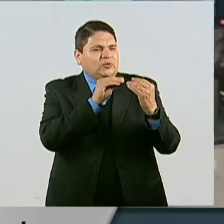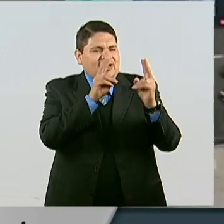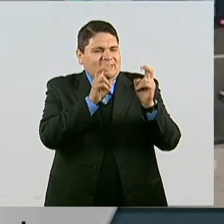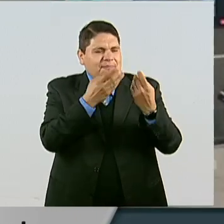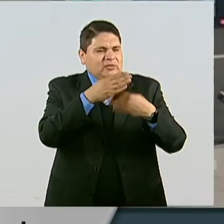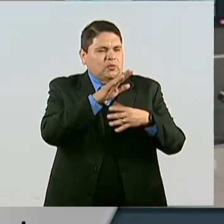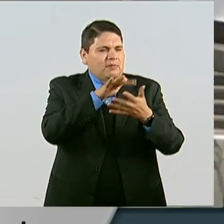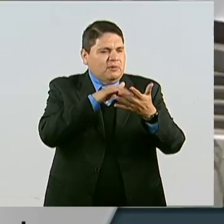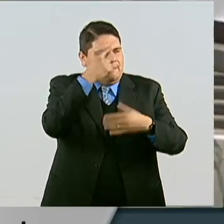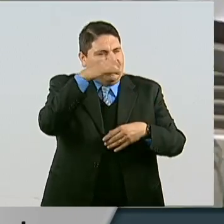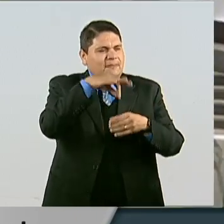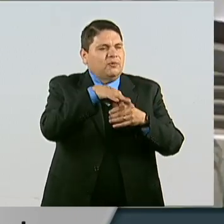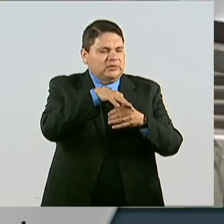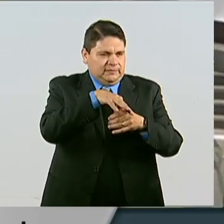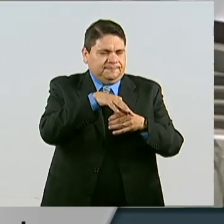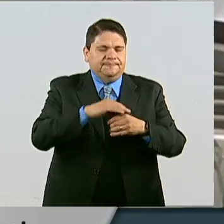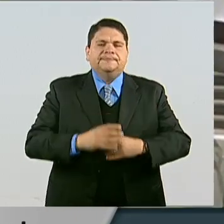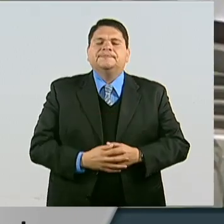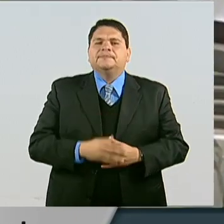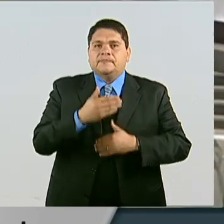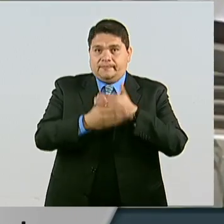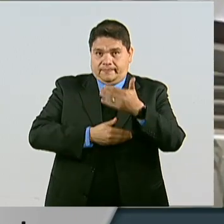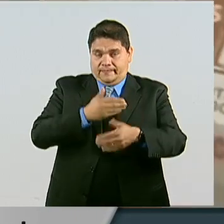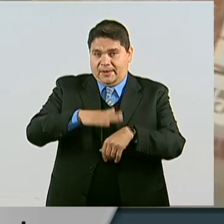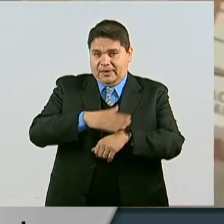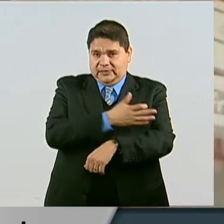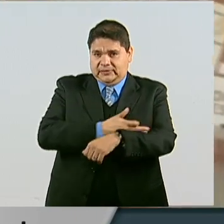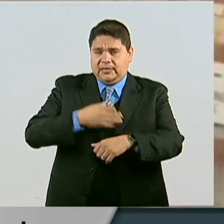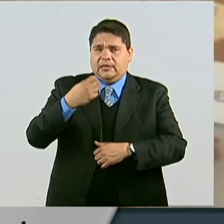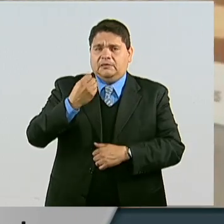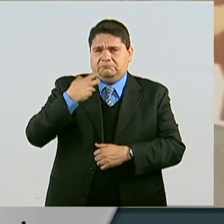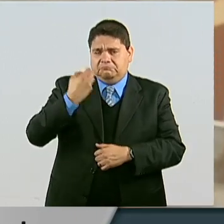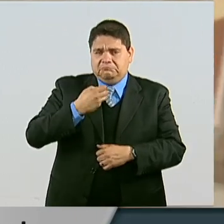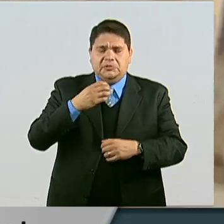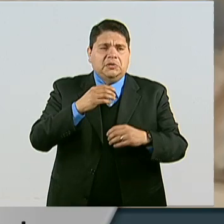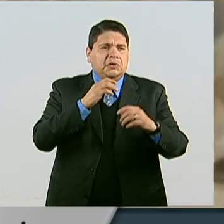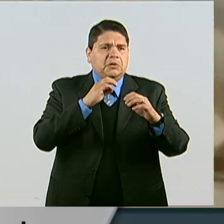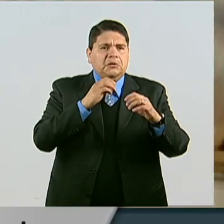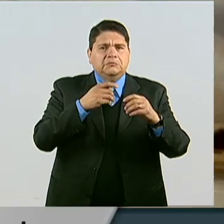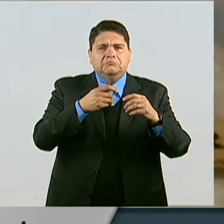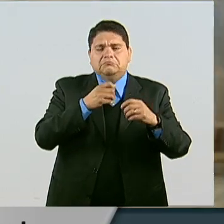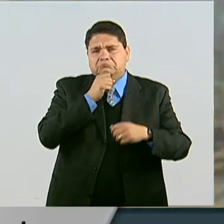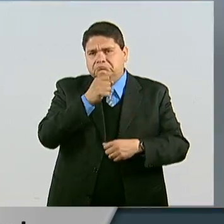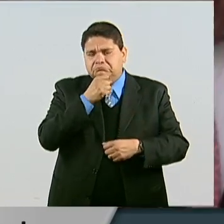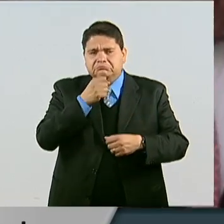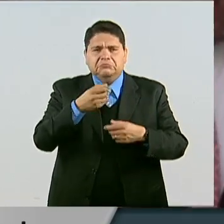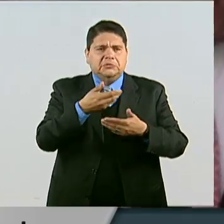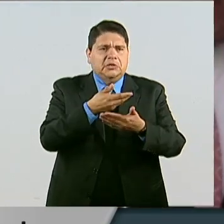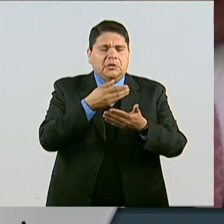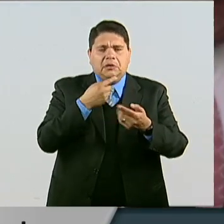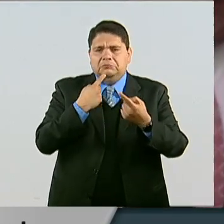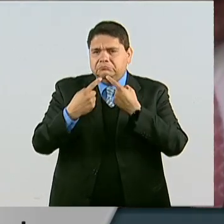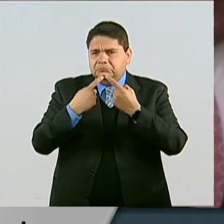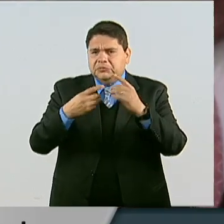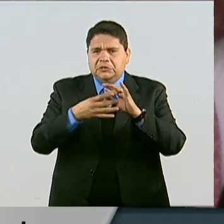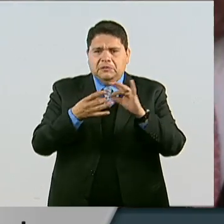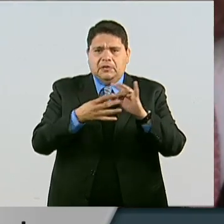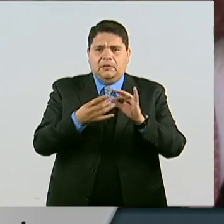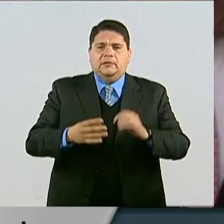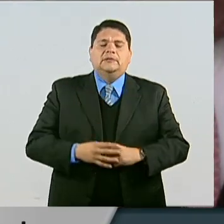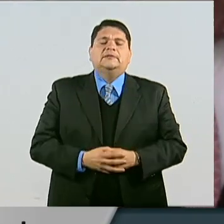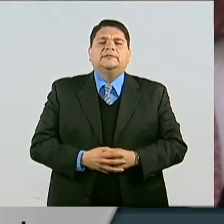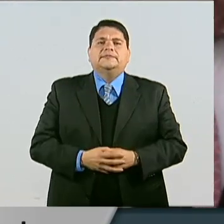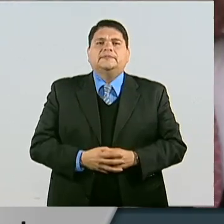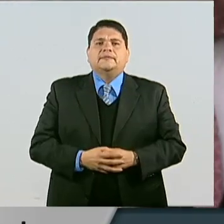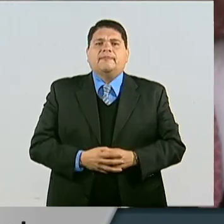en materia electoral. Más tarde, así lo confirmó en entrevista con medios de comunicación. Se va a hacer la declaratoria